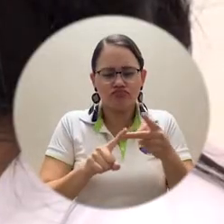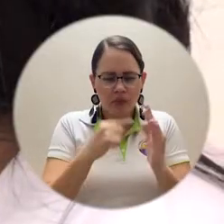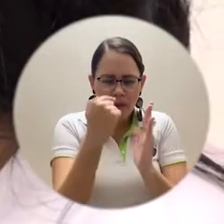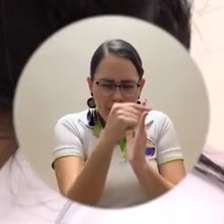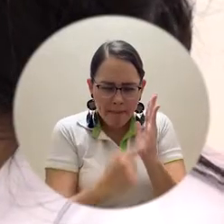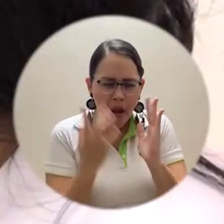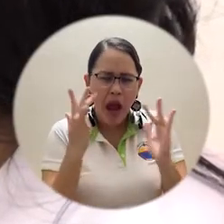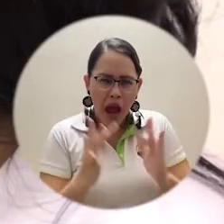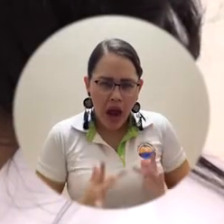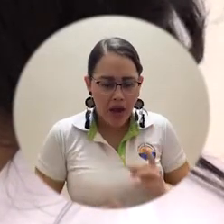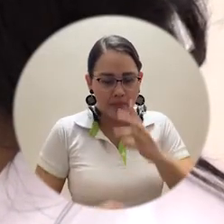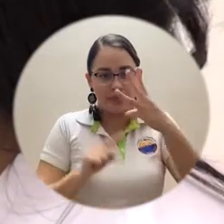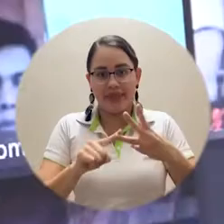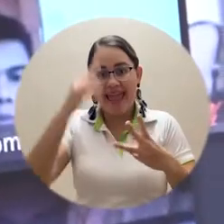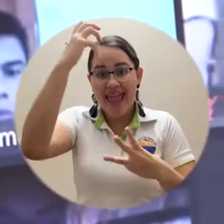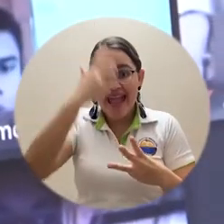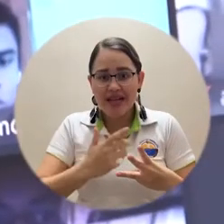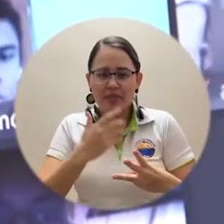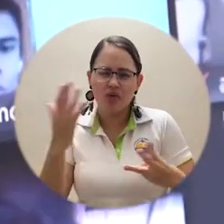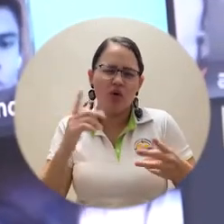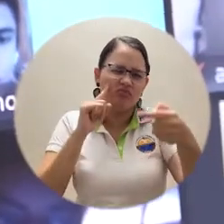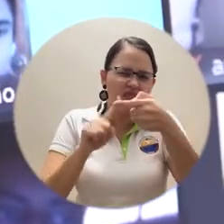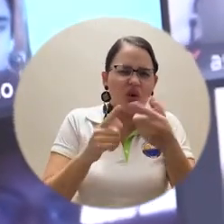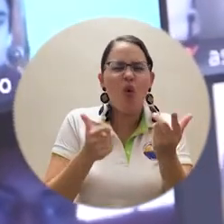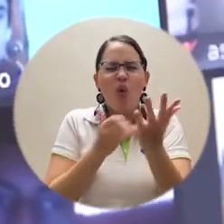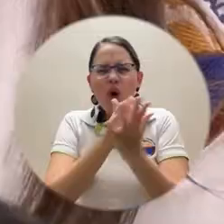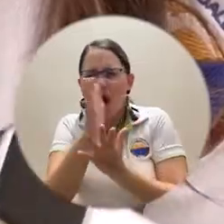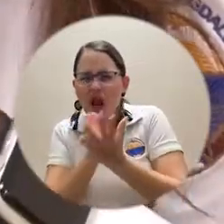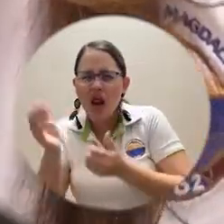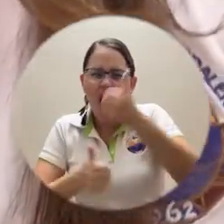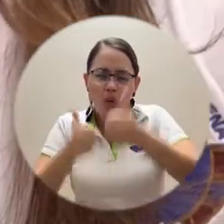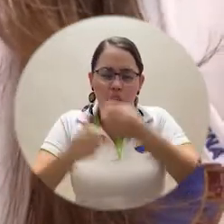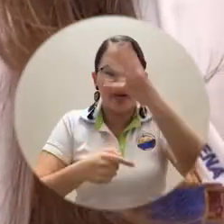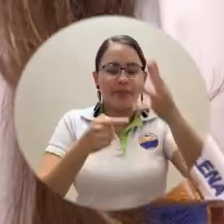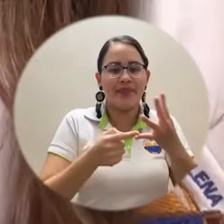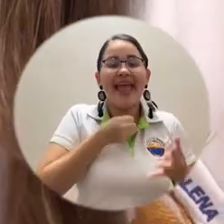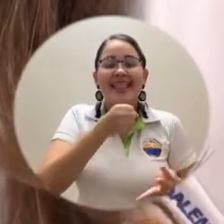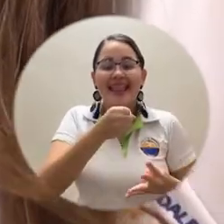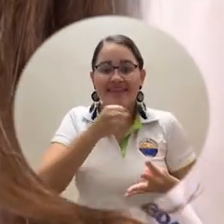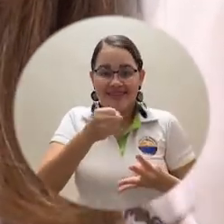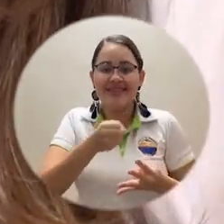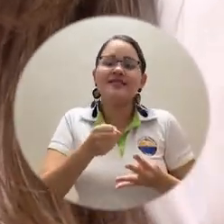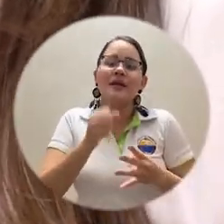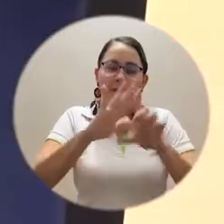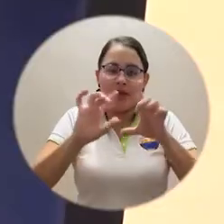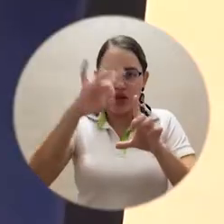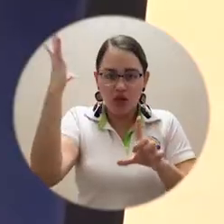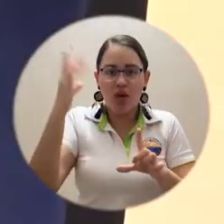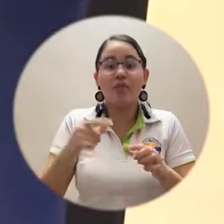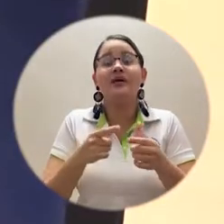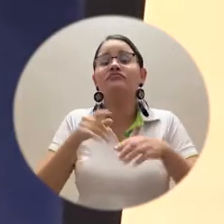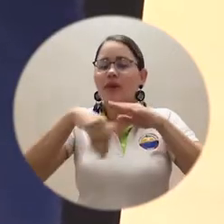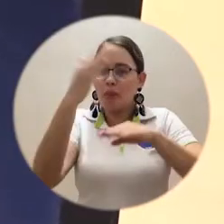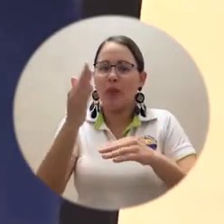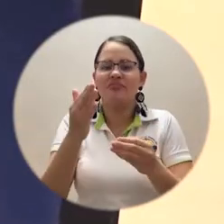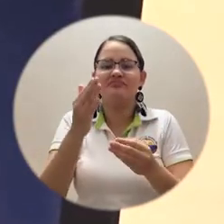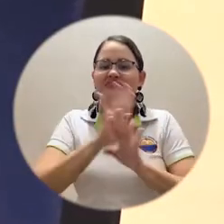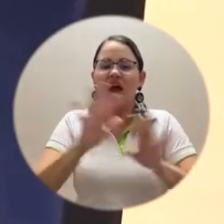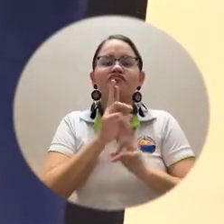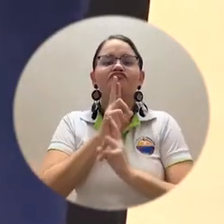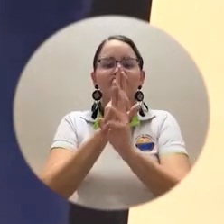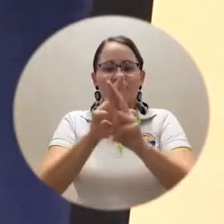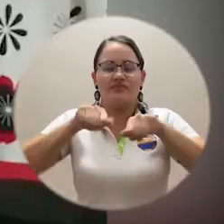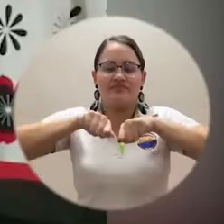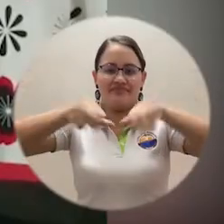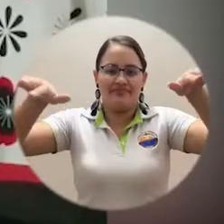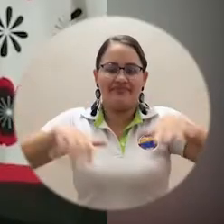inscripción, validación de requisitos, aplicación de prueba virtual de orientación profesional, entrevista virtual y publicación de